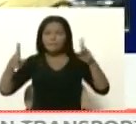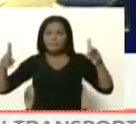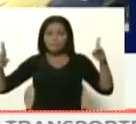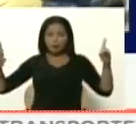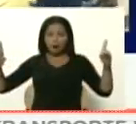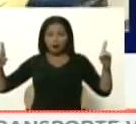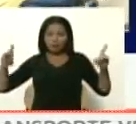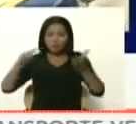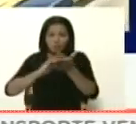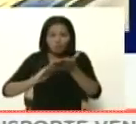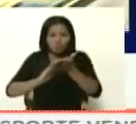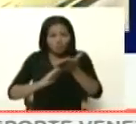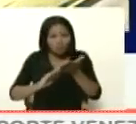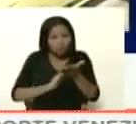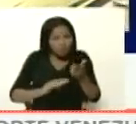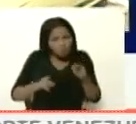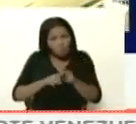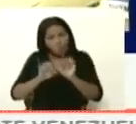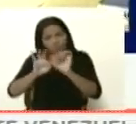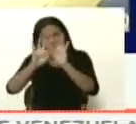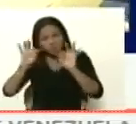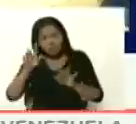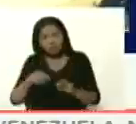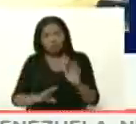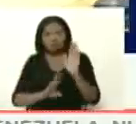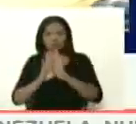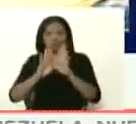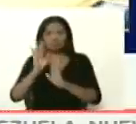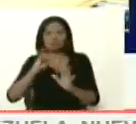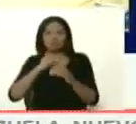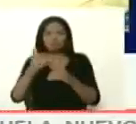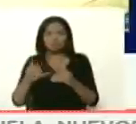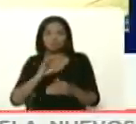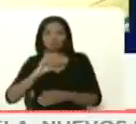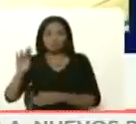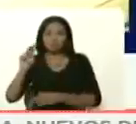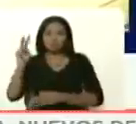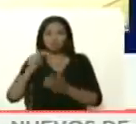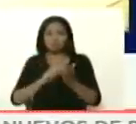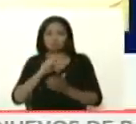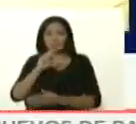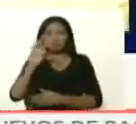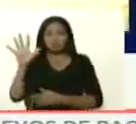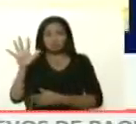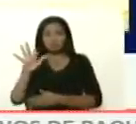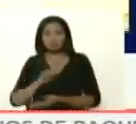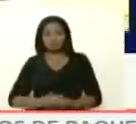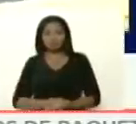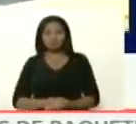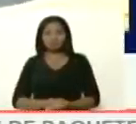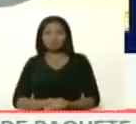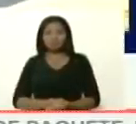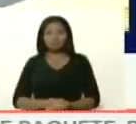la recuperación, del desarrollo, del plan de la patria 2025.